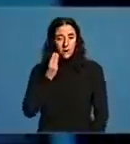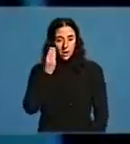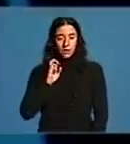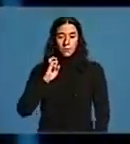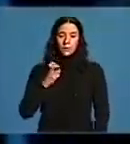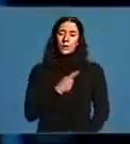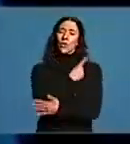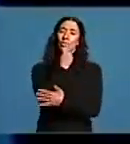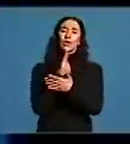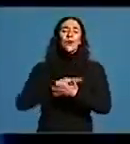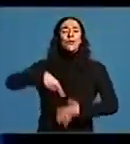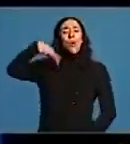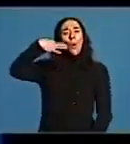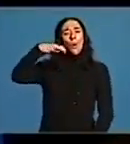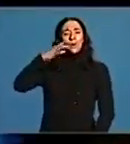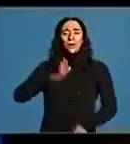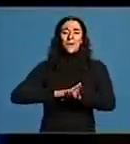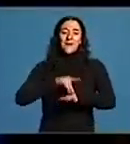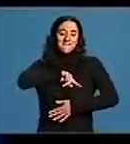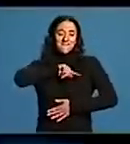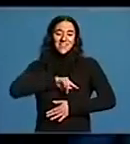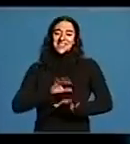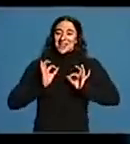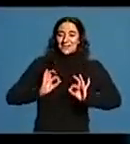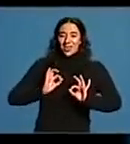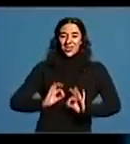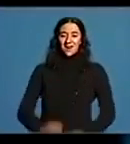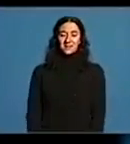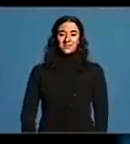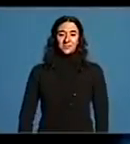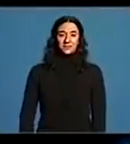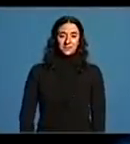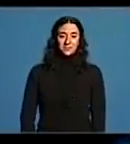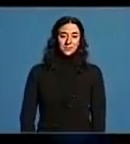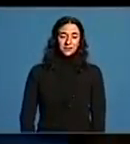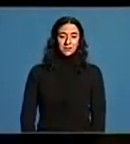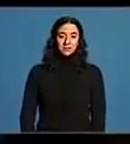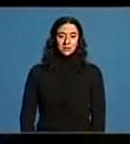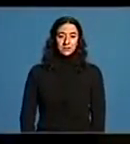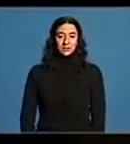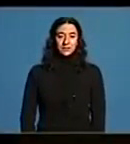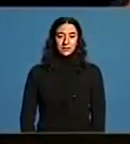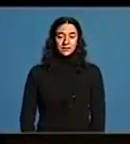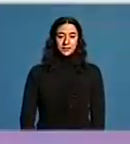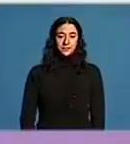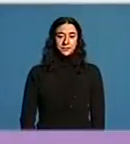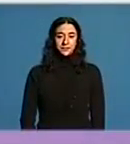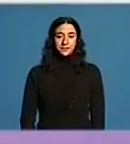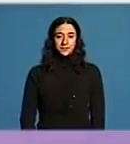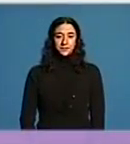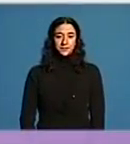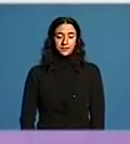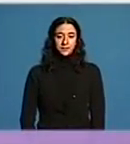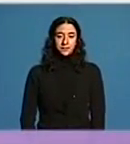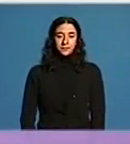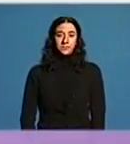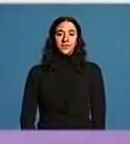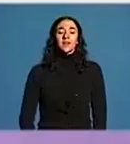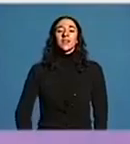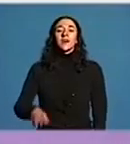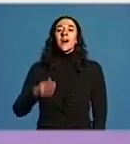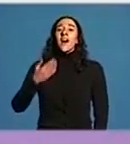Son piezas artesanas, o sea, que esto no lo vas a encontrar en ningún sitio, te lleva tus horas de realización, tus horas de pensar cómo